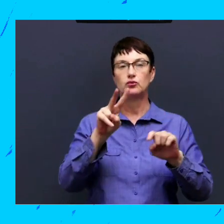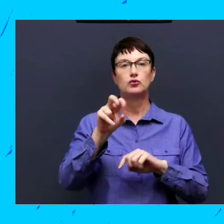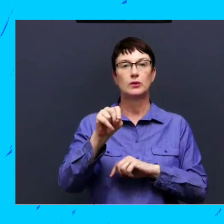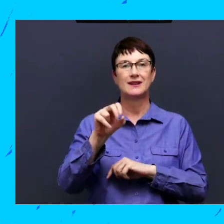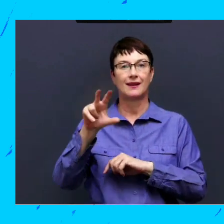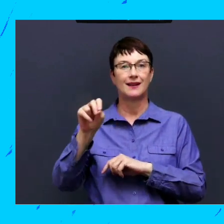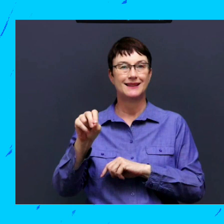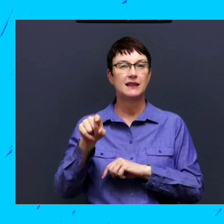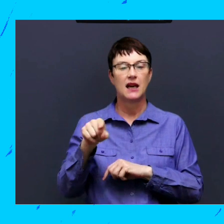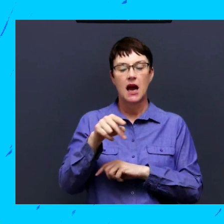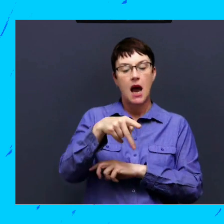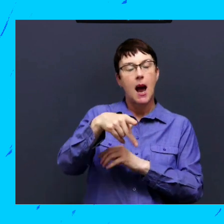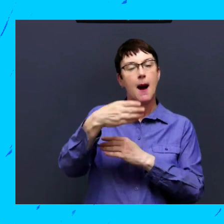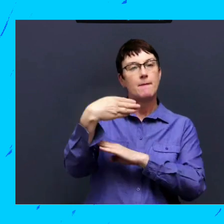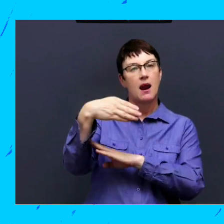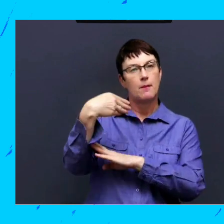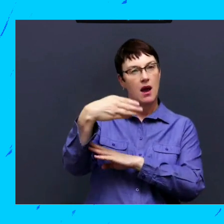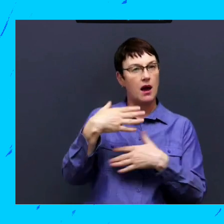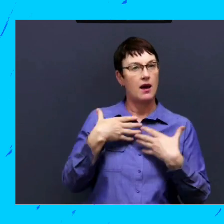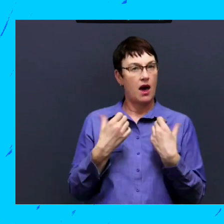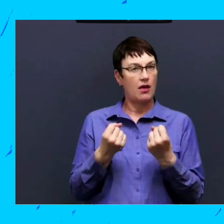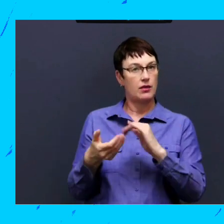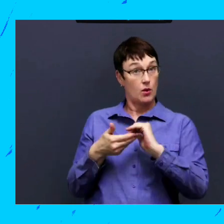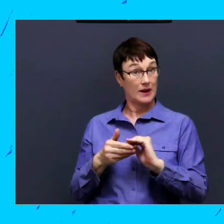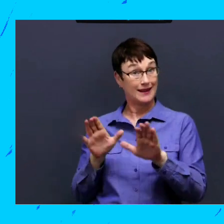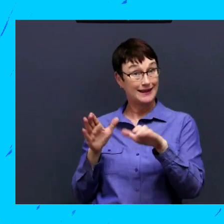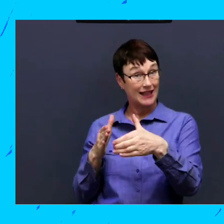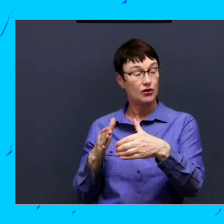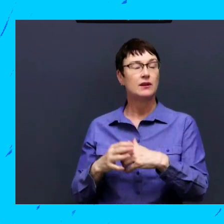aquí de la OPAS,